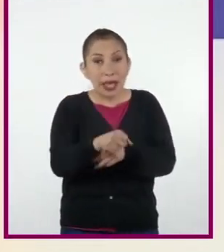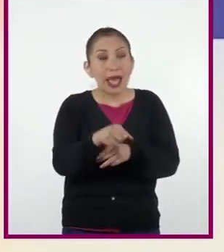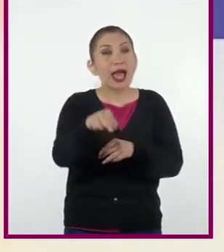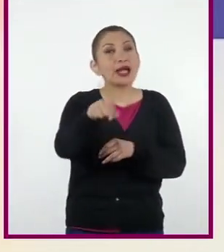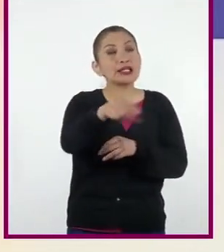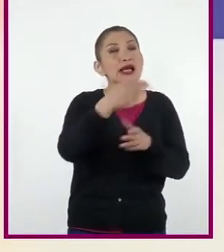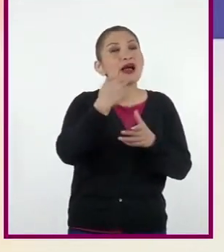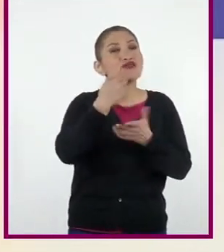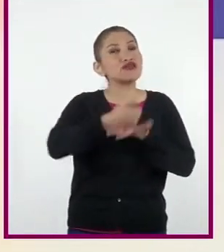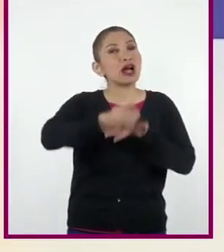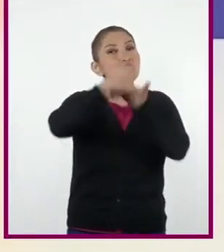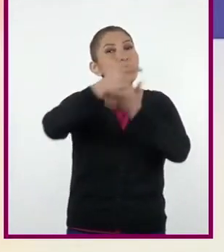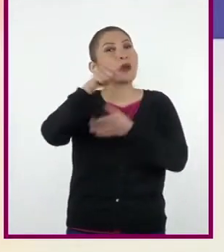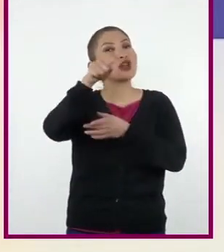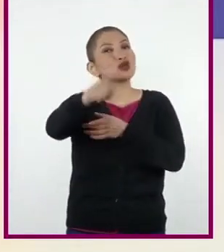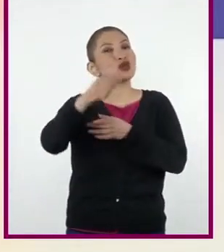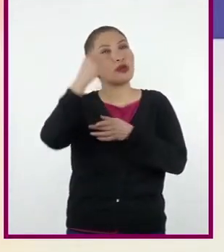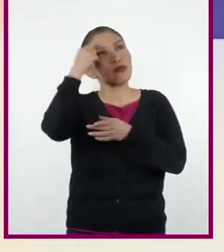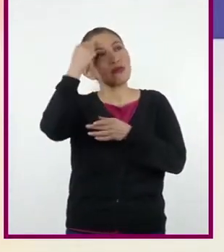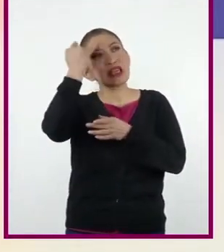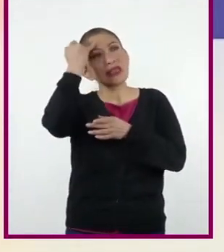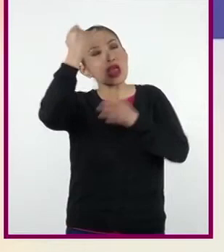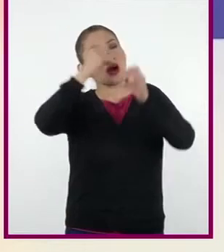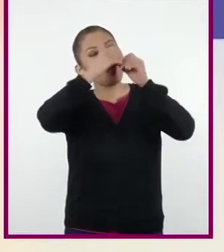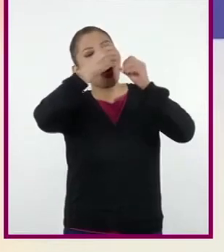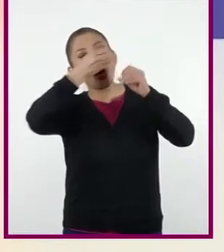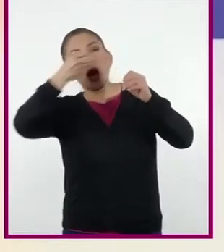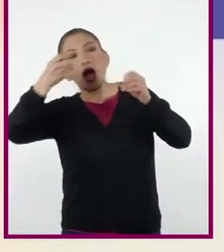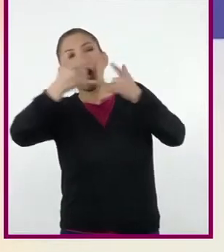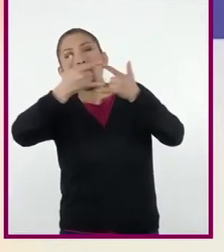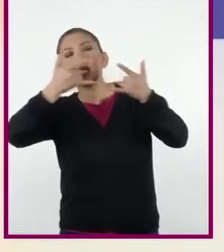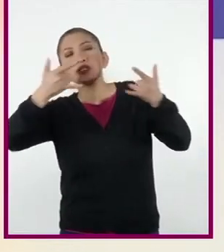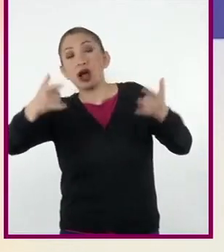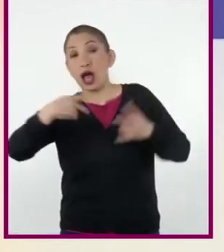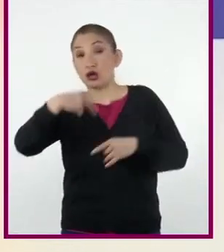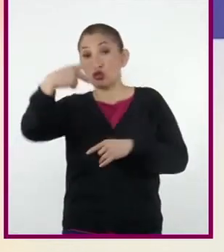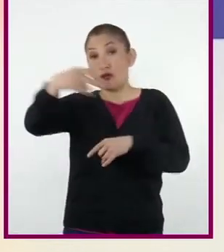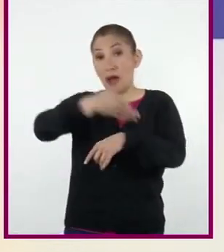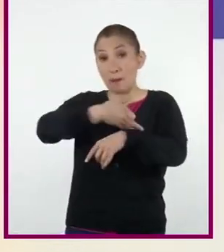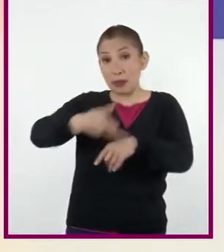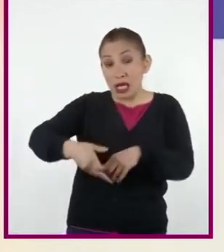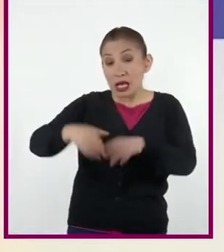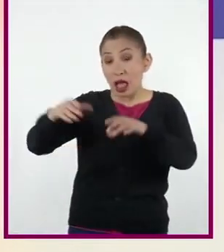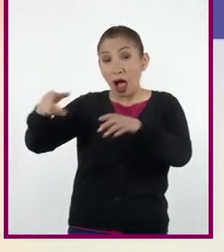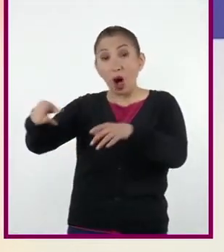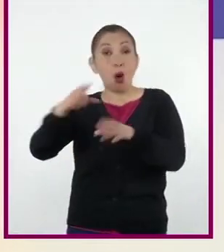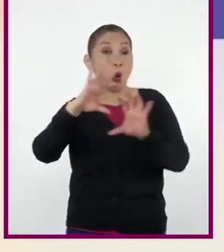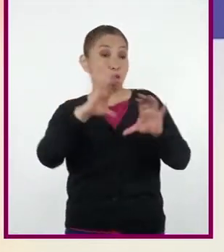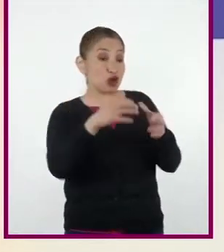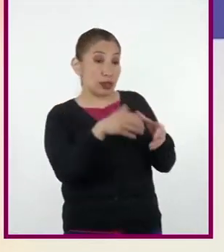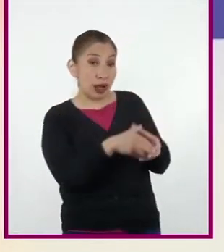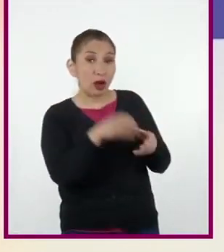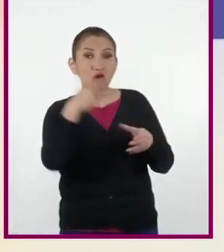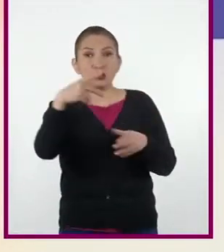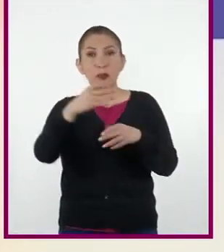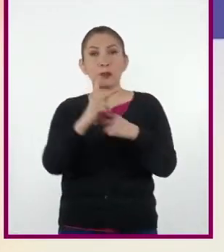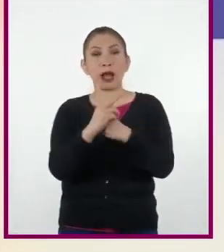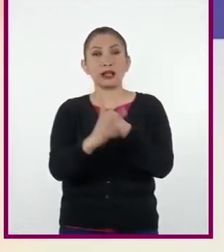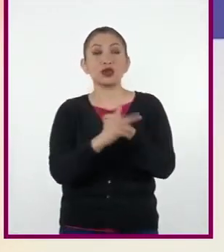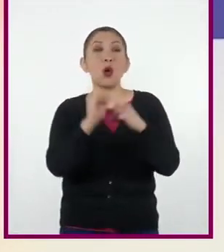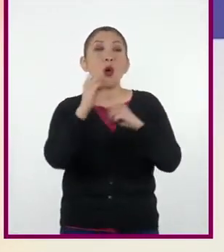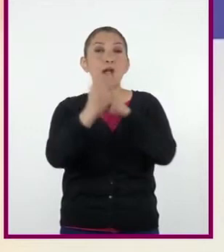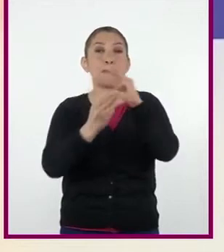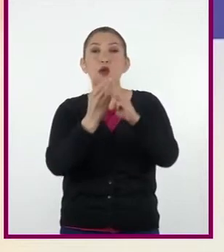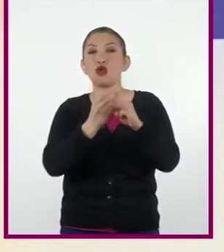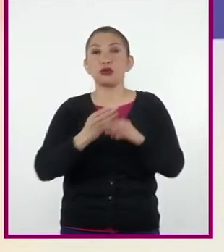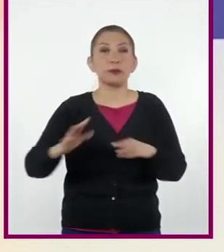sirven para formar su propia versión de la historia, la de su familia, su comunidad, su país o el